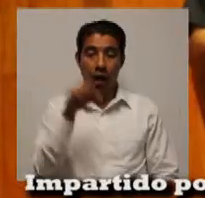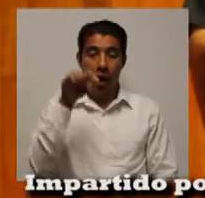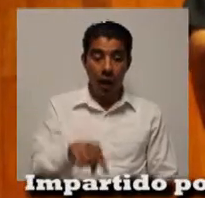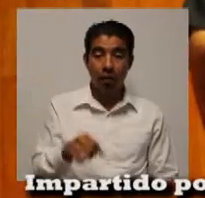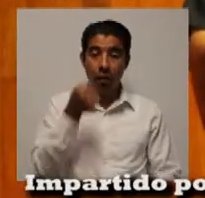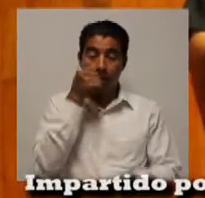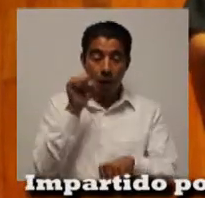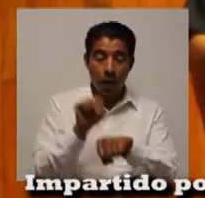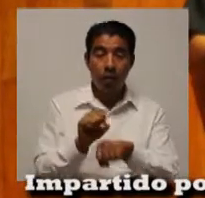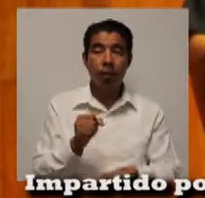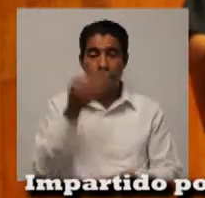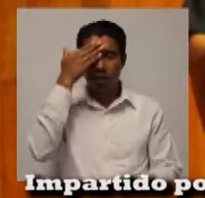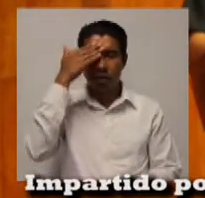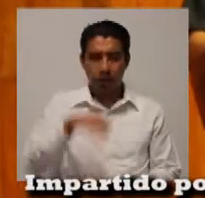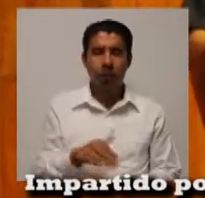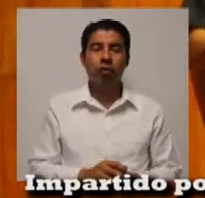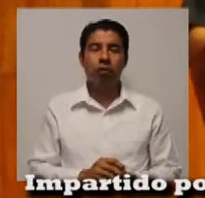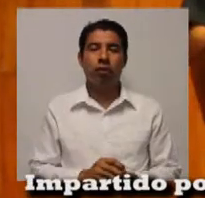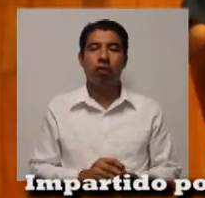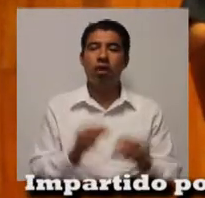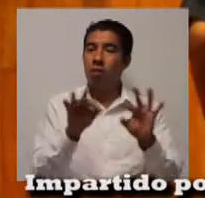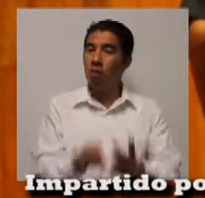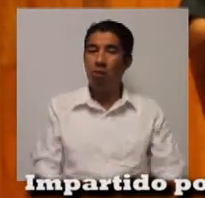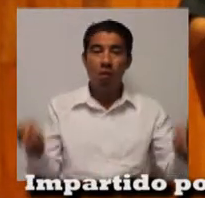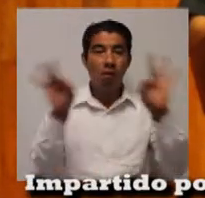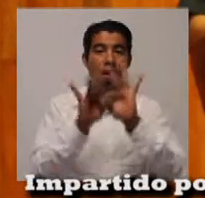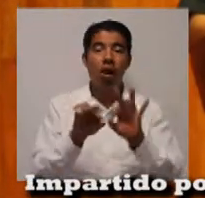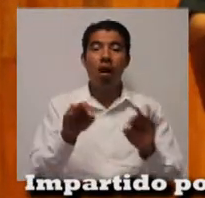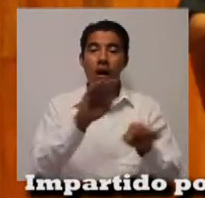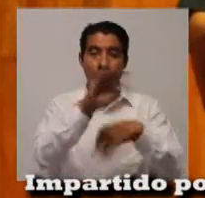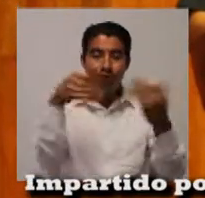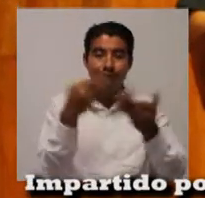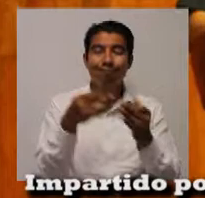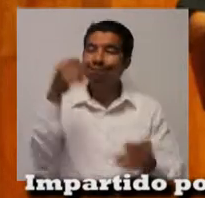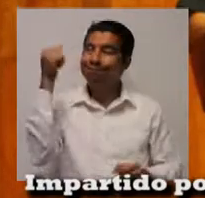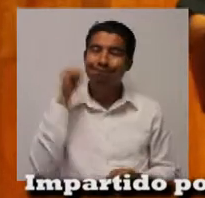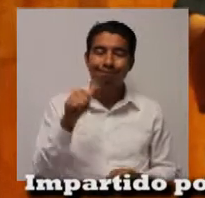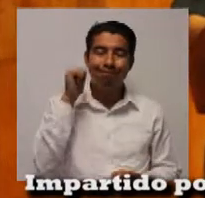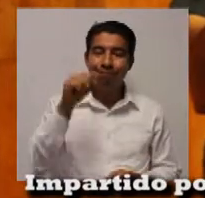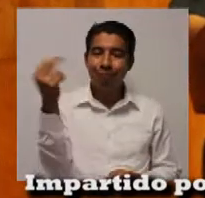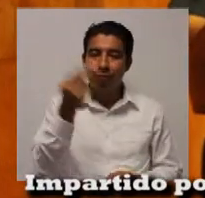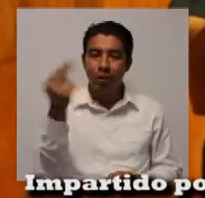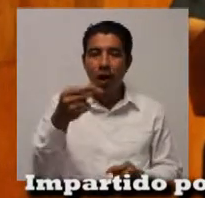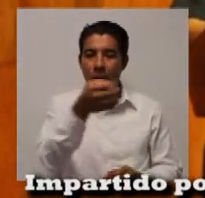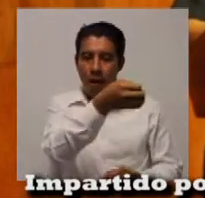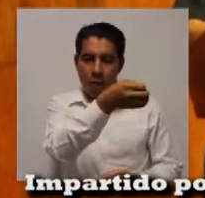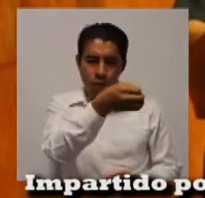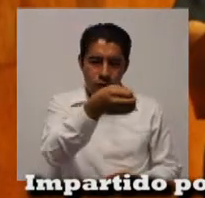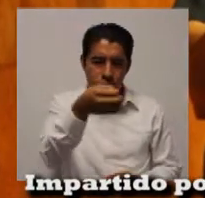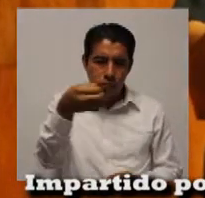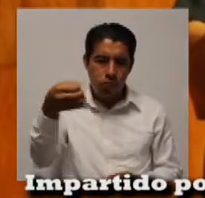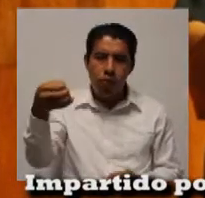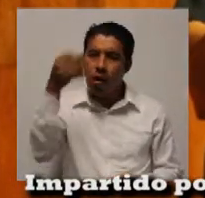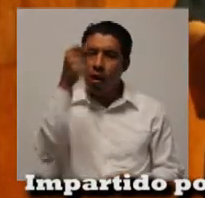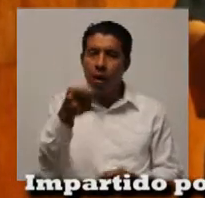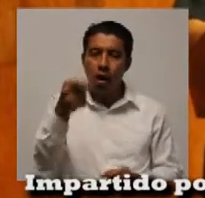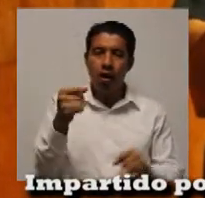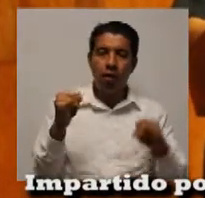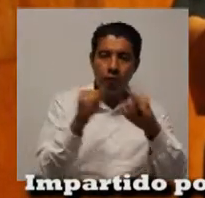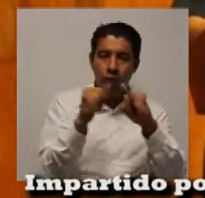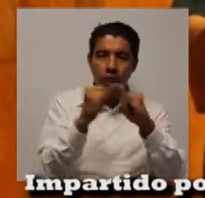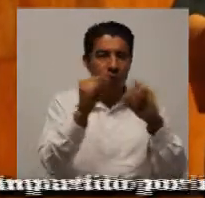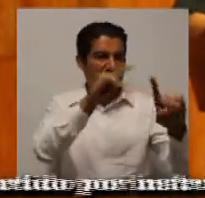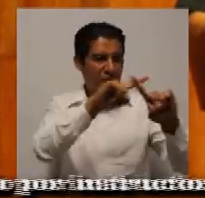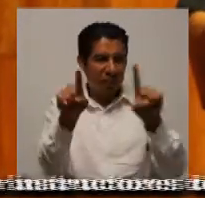en esta secretaría sabemos de la importancia que tiene el incorporar esquemas ordenados, institucionales